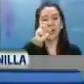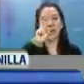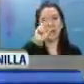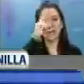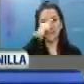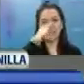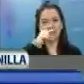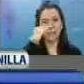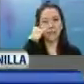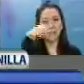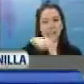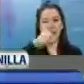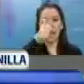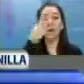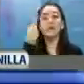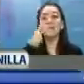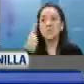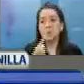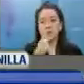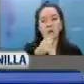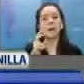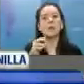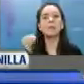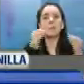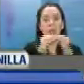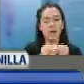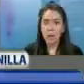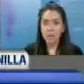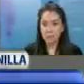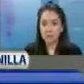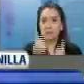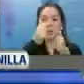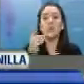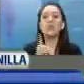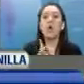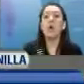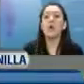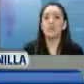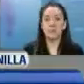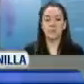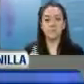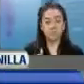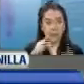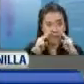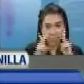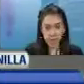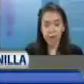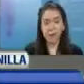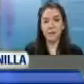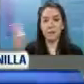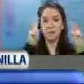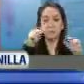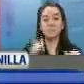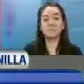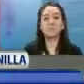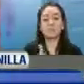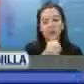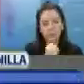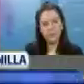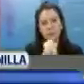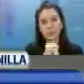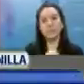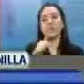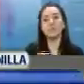coordinaciones permanentes con las autoridades mexicanas. Y así fue como se fueron equipos de Guatemala que llevaban el caso, que son los que han ido a todos